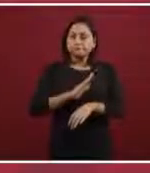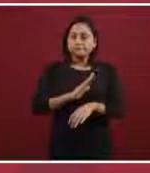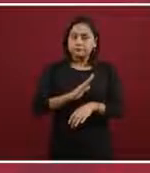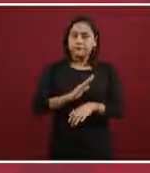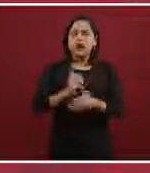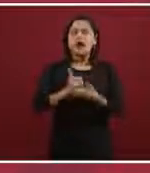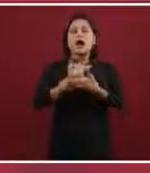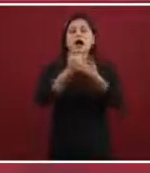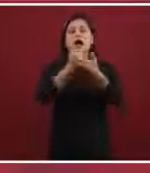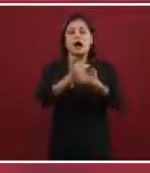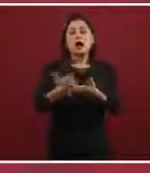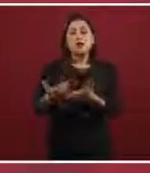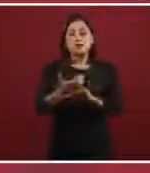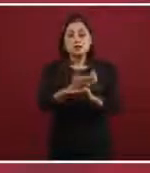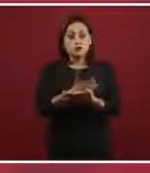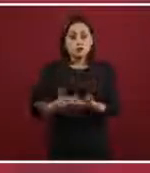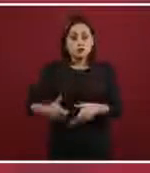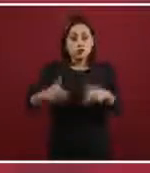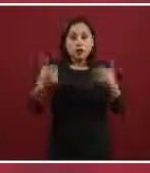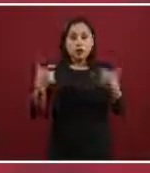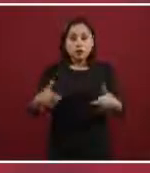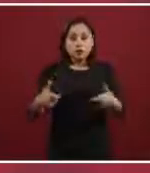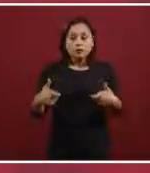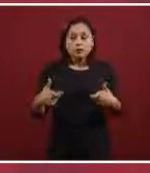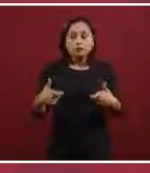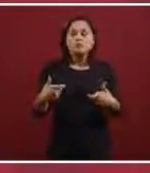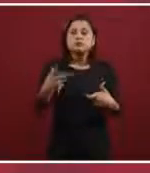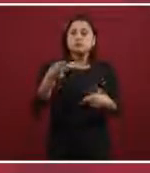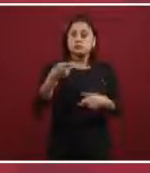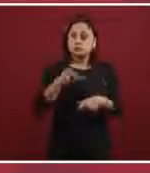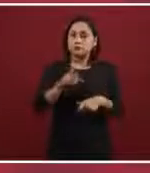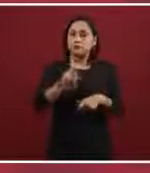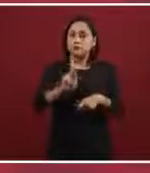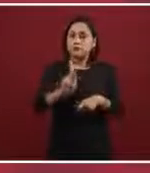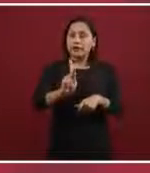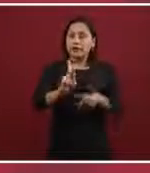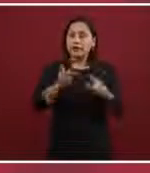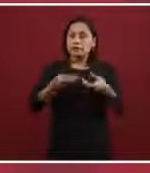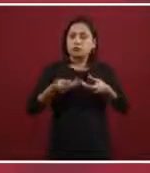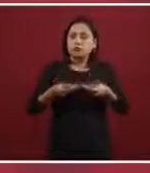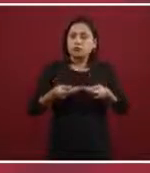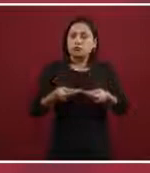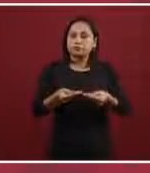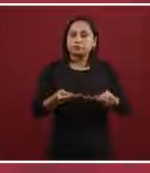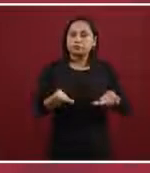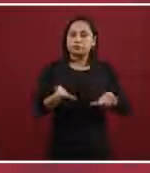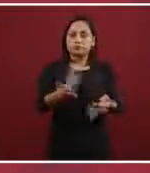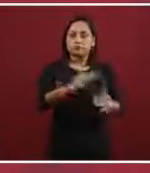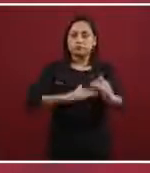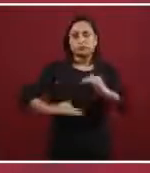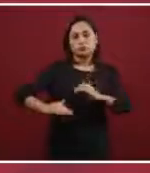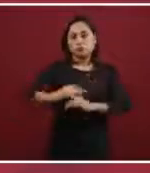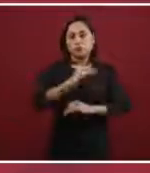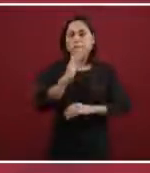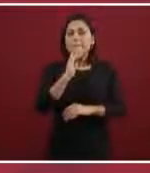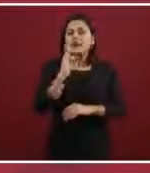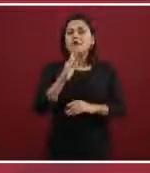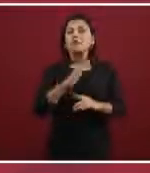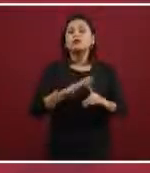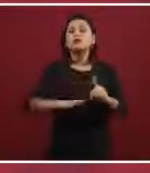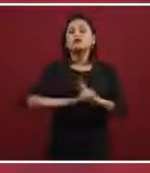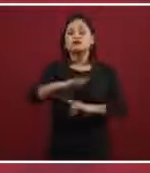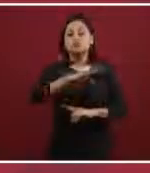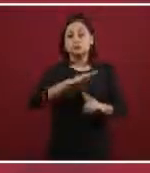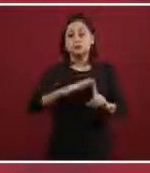porque no se puede distribuir lo que no se tiene que hay que crear la